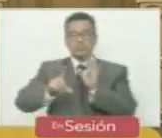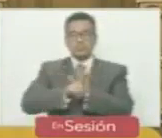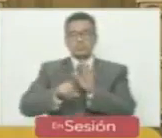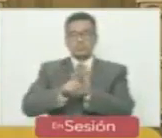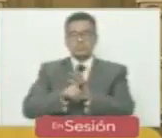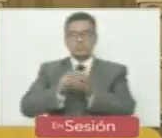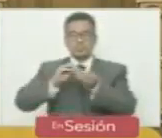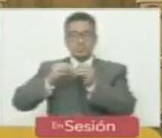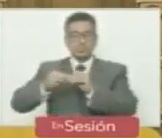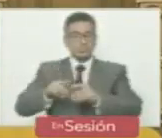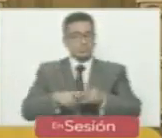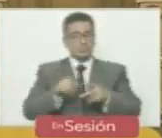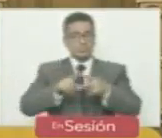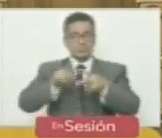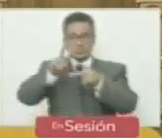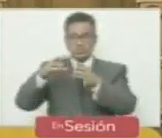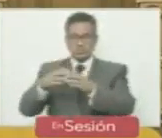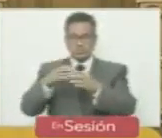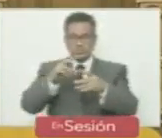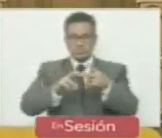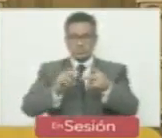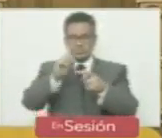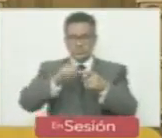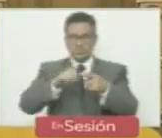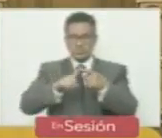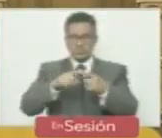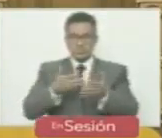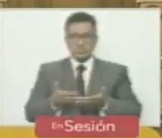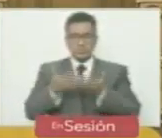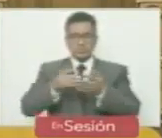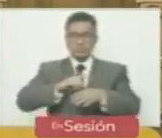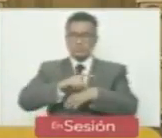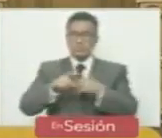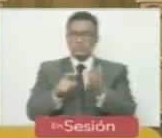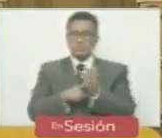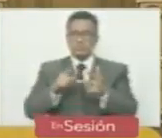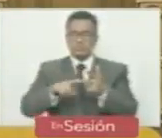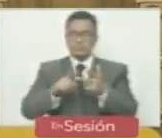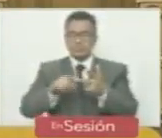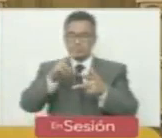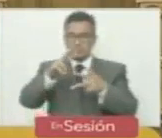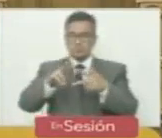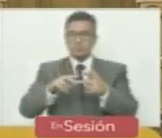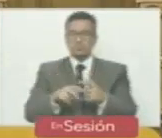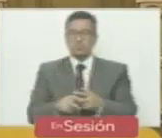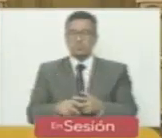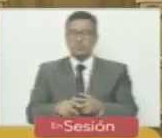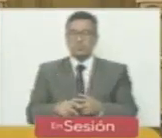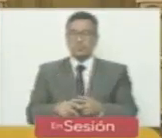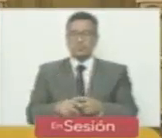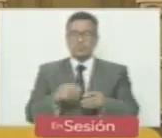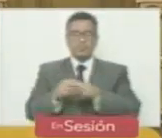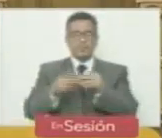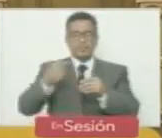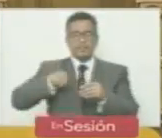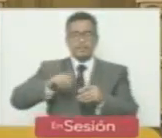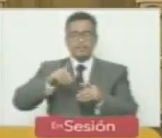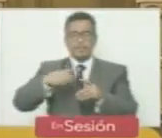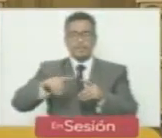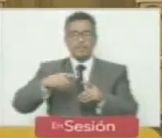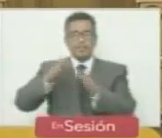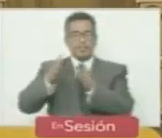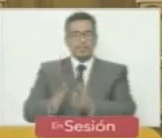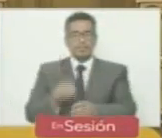está estructurada en dos capítulos, uno con disposiciones generales y la otra que alberga los derechos de